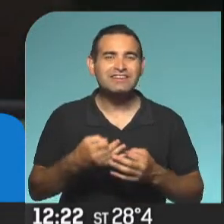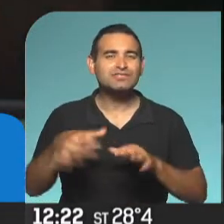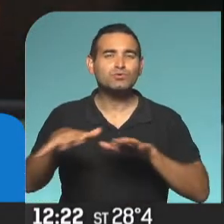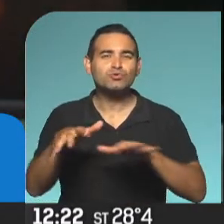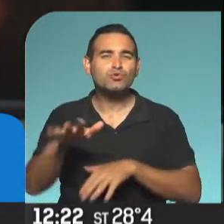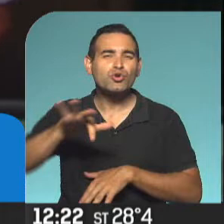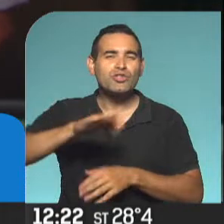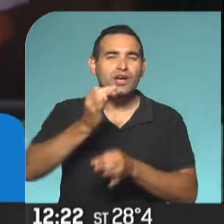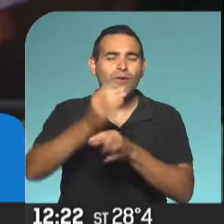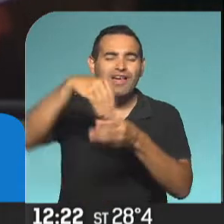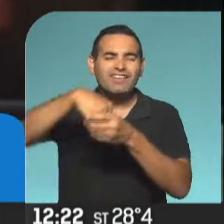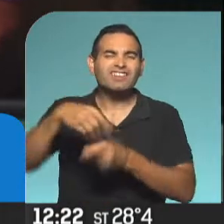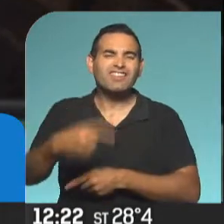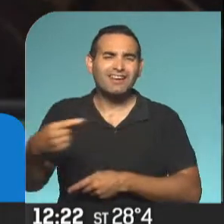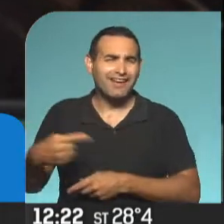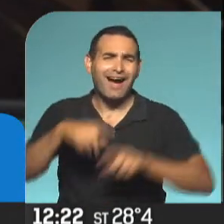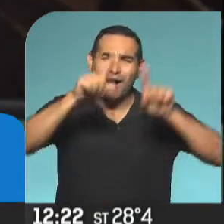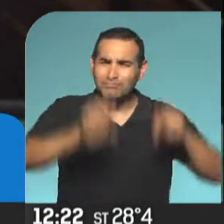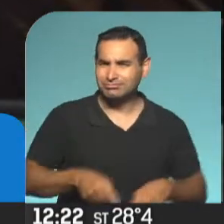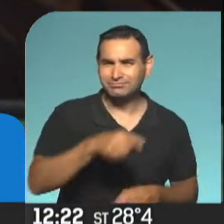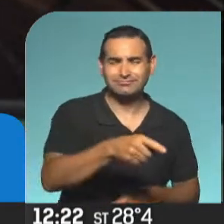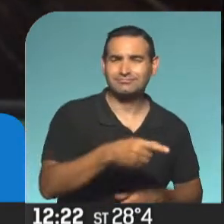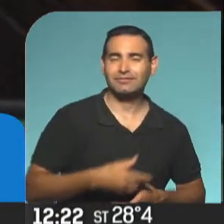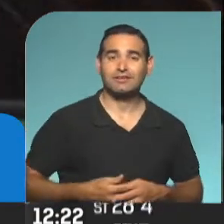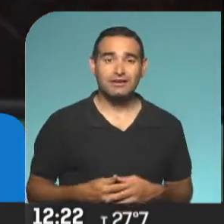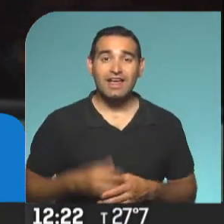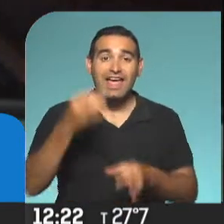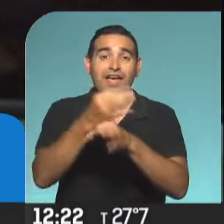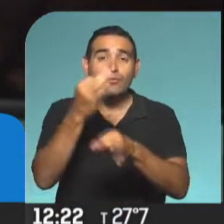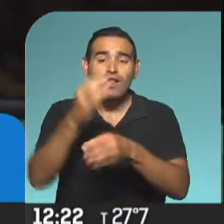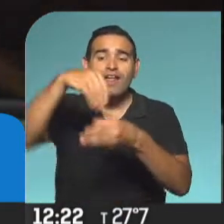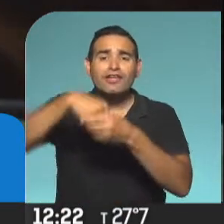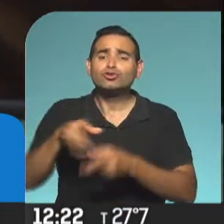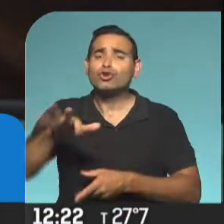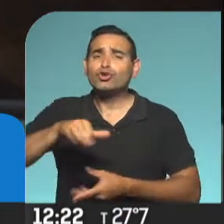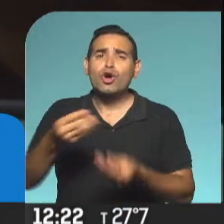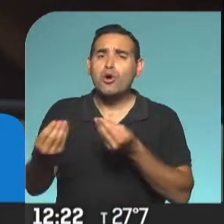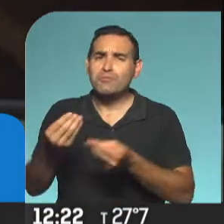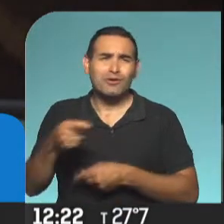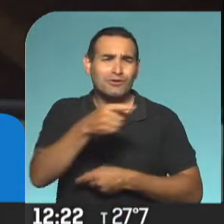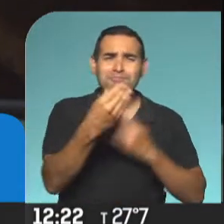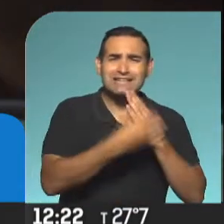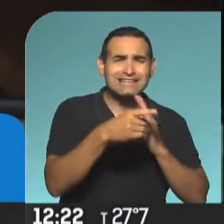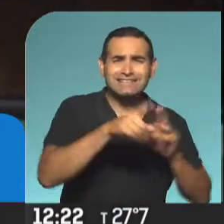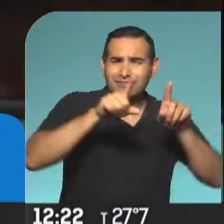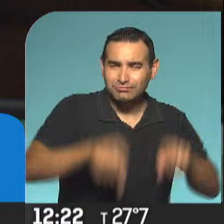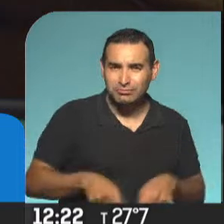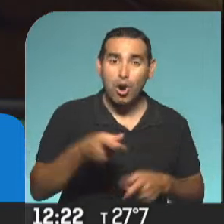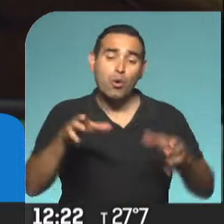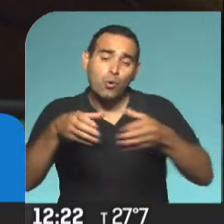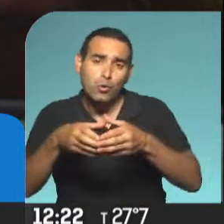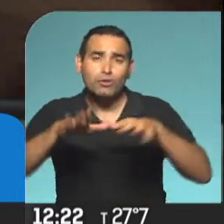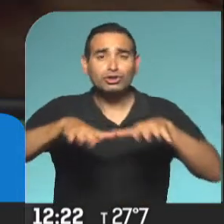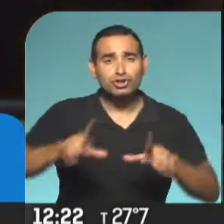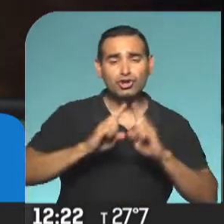días adentro de una escuela, ¿sí? La vida cotidiana de la escuela la desconoce. Si no, no puede decir que puede haber un grupo de chicos